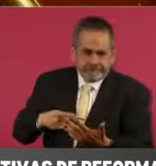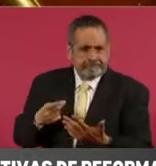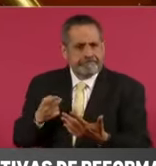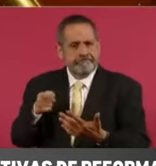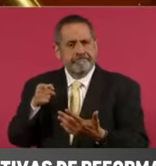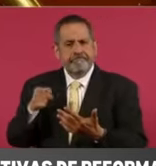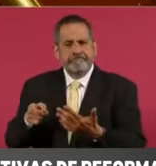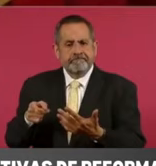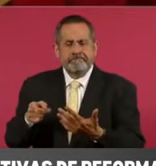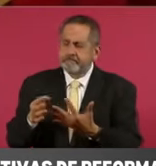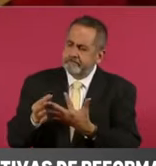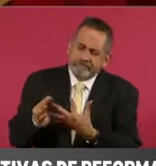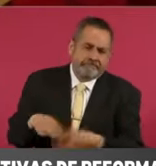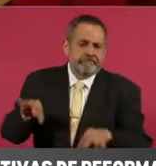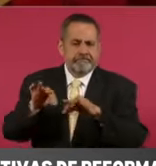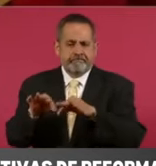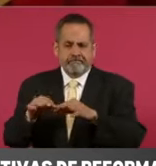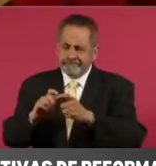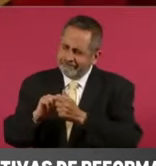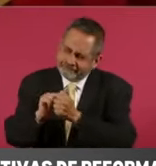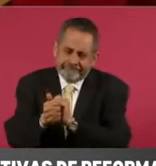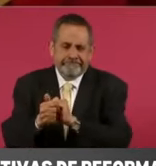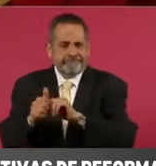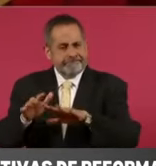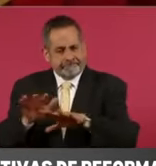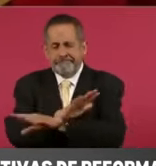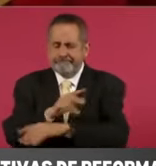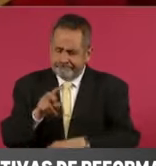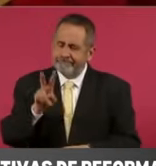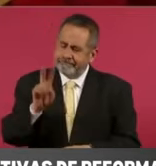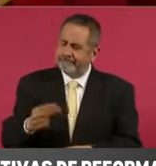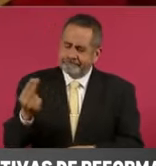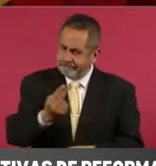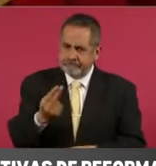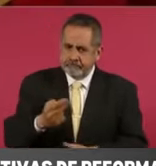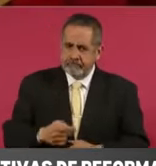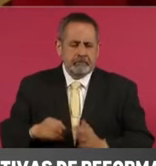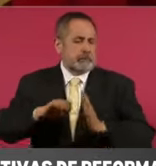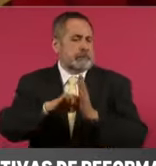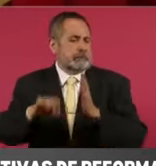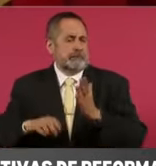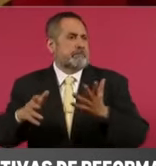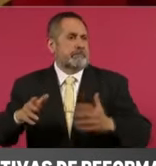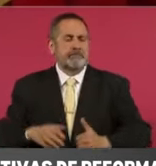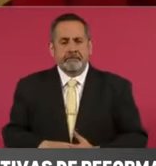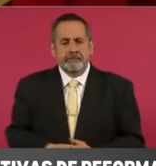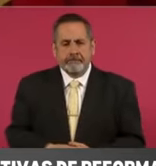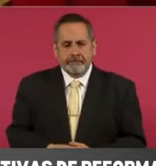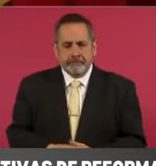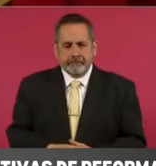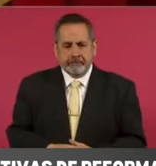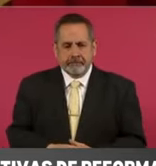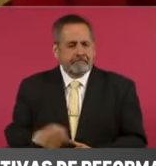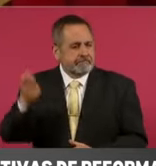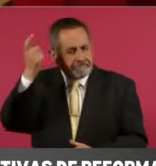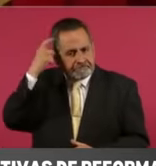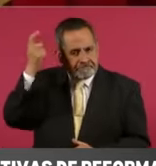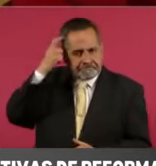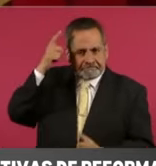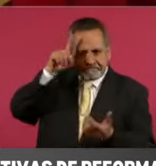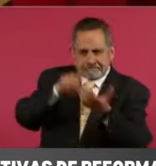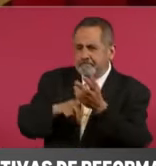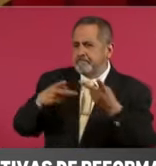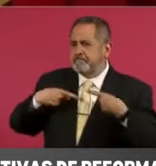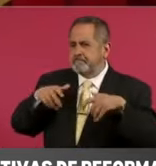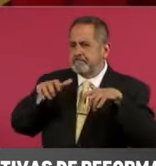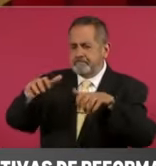también muy importantes, fundamentales. Por ejemplo, el cambio de mentalidad del